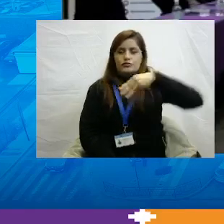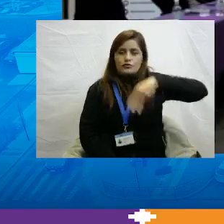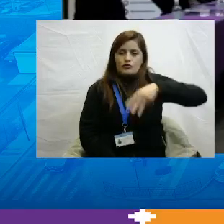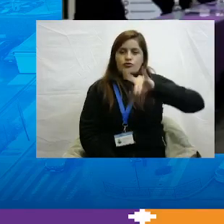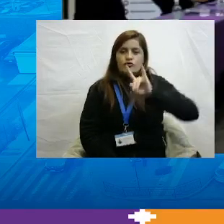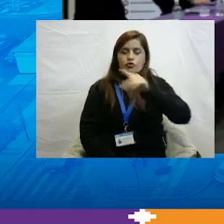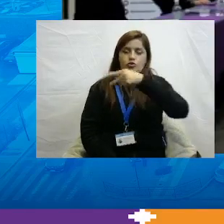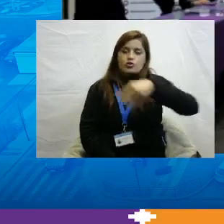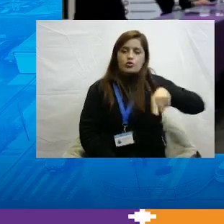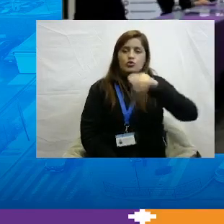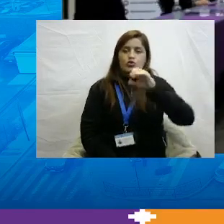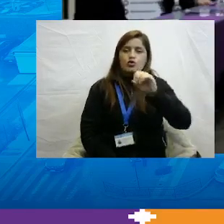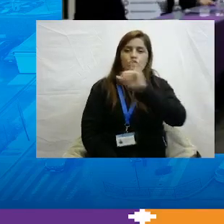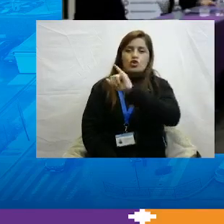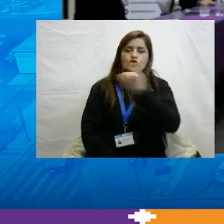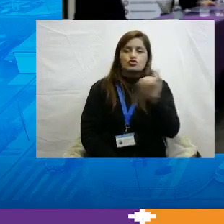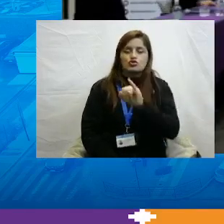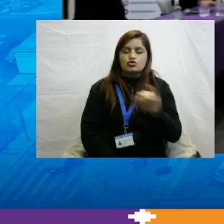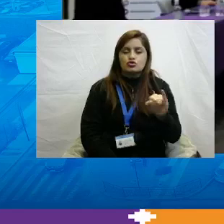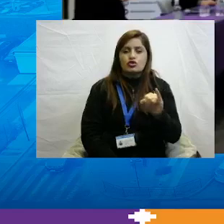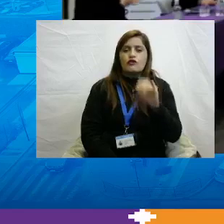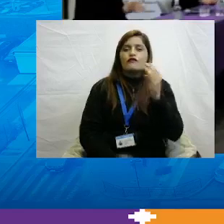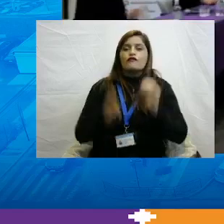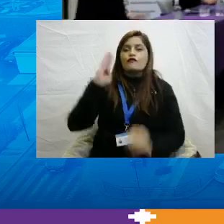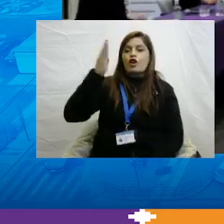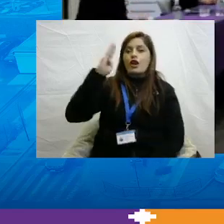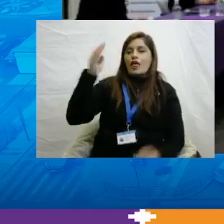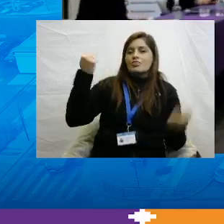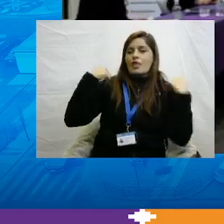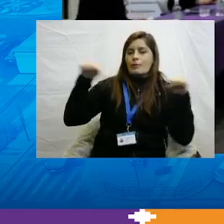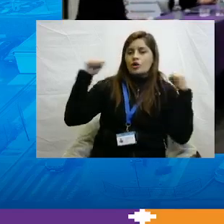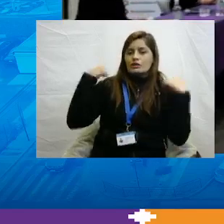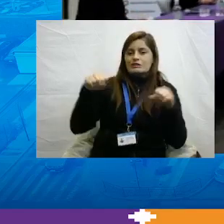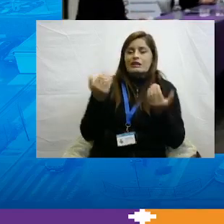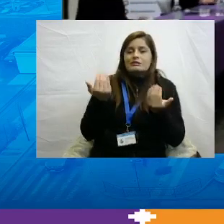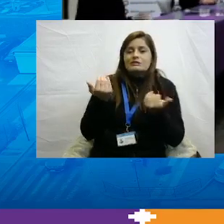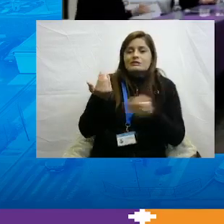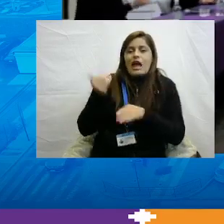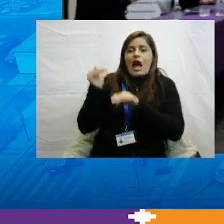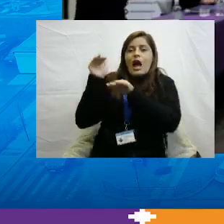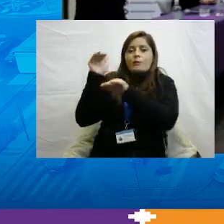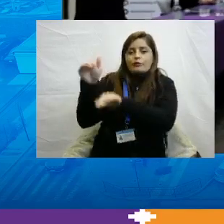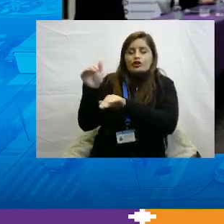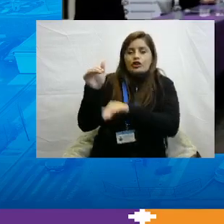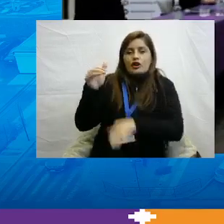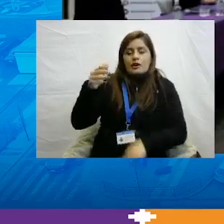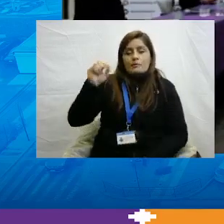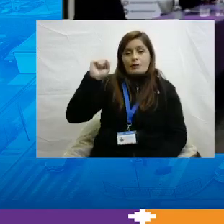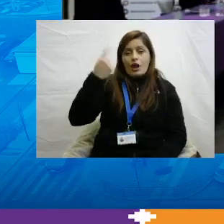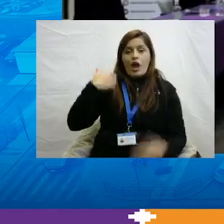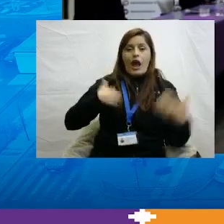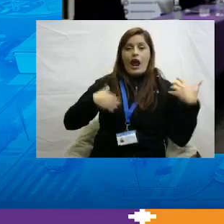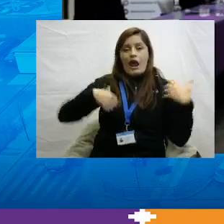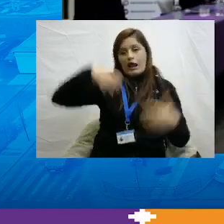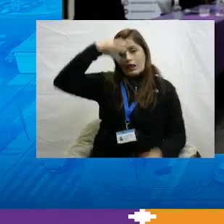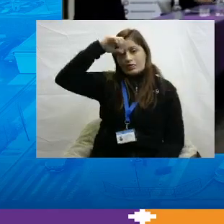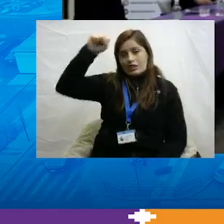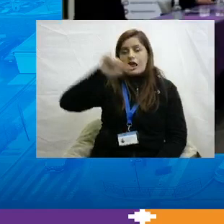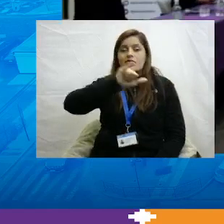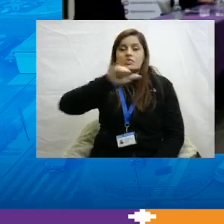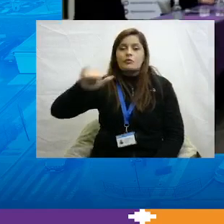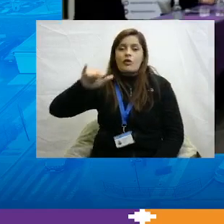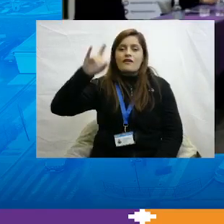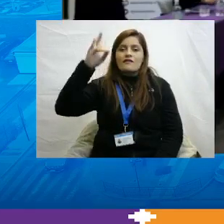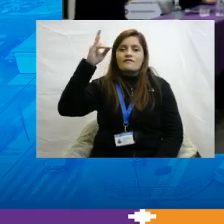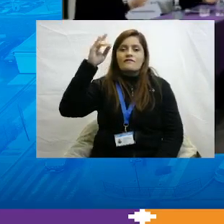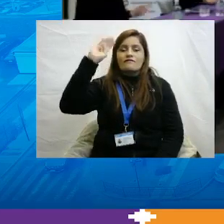está solicitando apoyo por redes sociales y necesita el apoyo para ir a un campeonato, entiendo, Argentina, y posteriormente va a Brasil, porque tiene que clasificar.